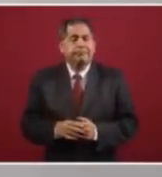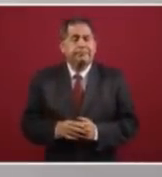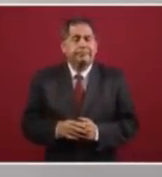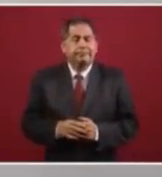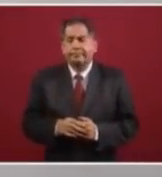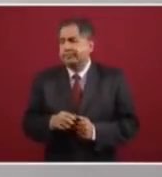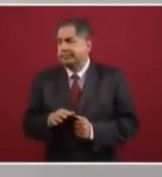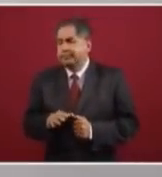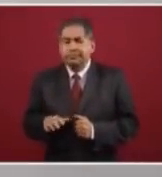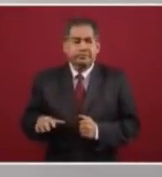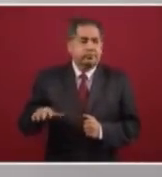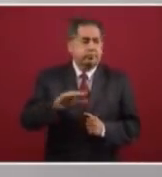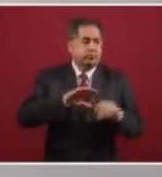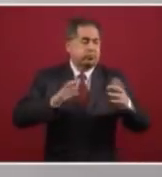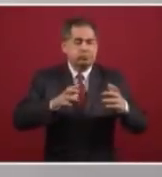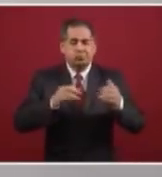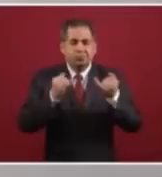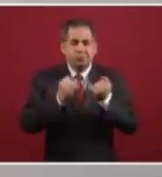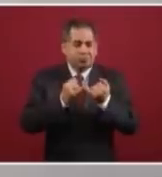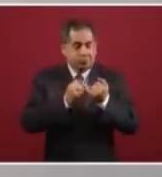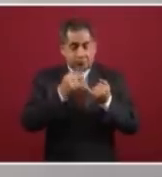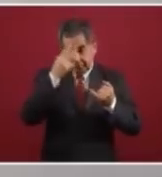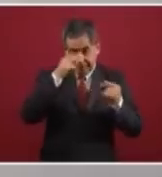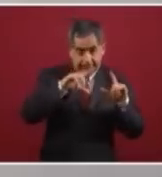casi idéntico